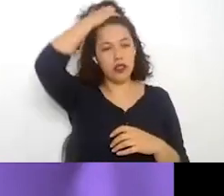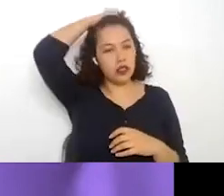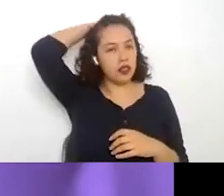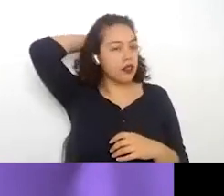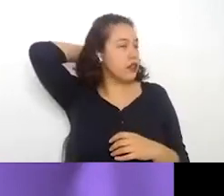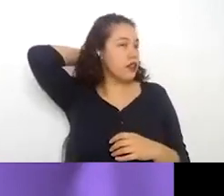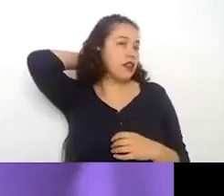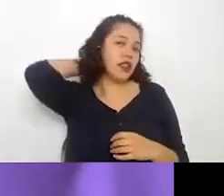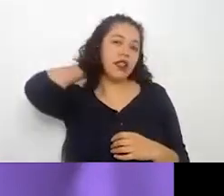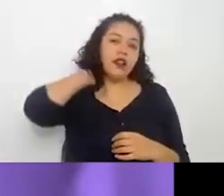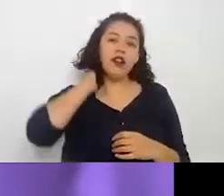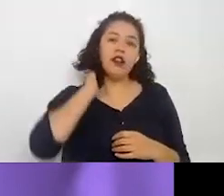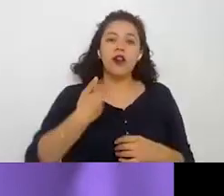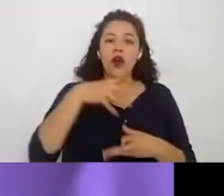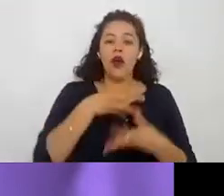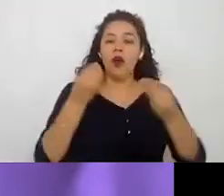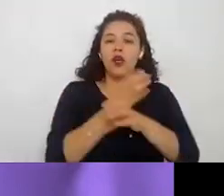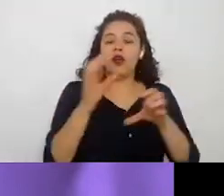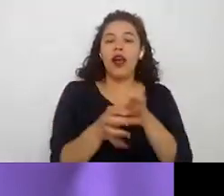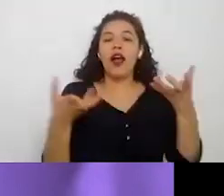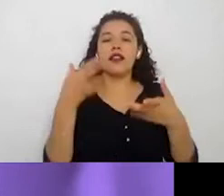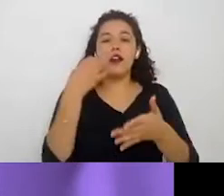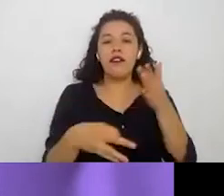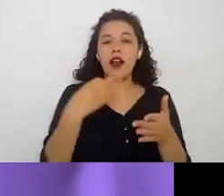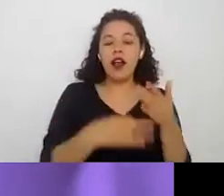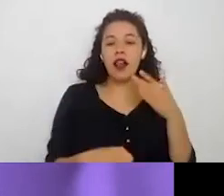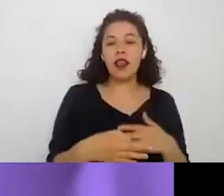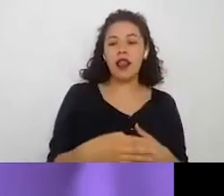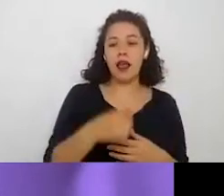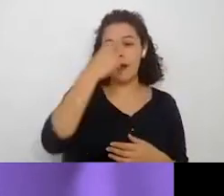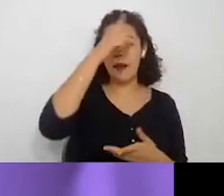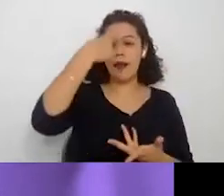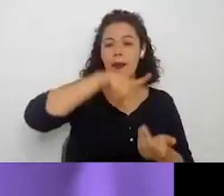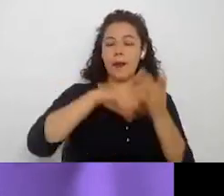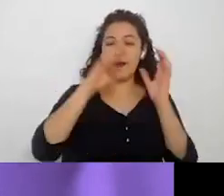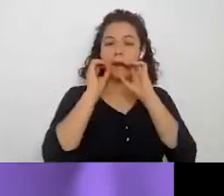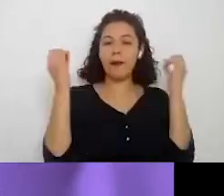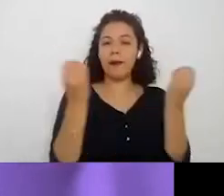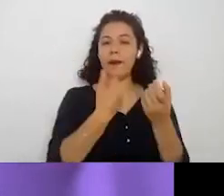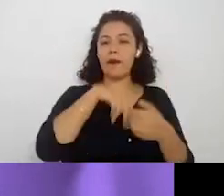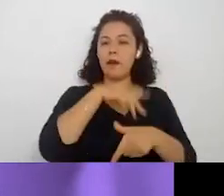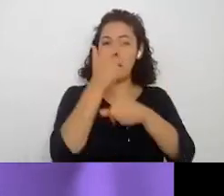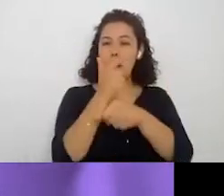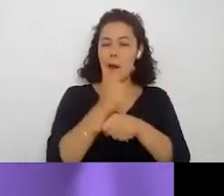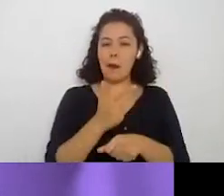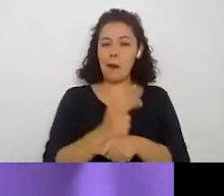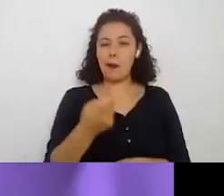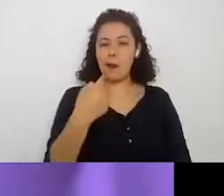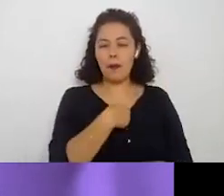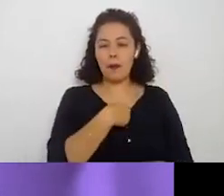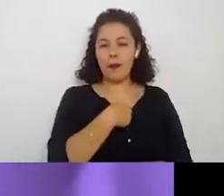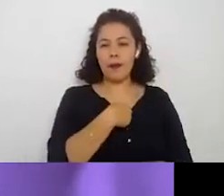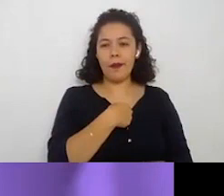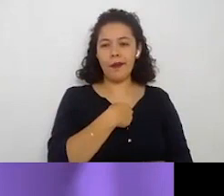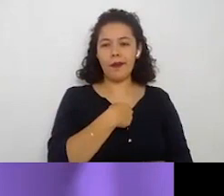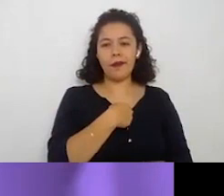identificamos mucho que hacer dentro de nuestras organizaciones y lo que yo veo